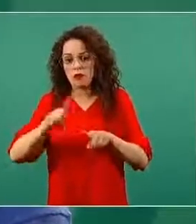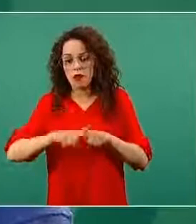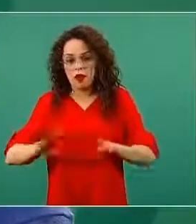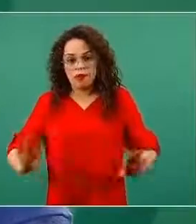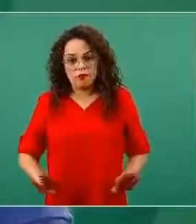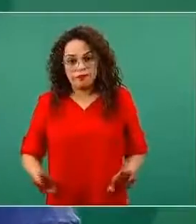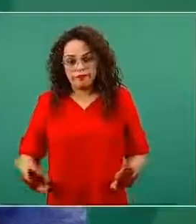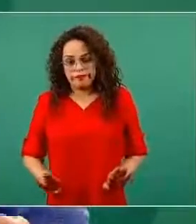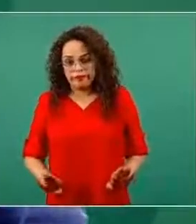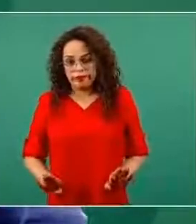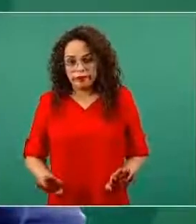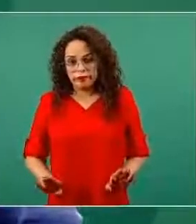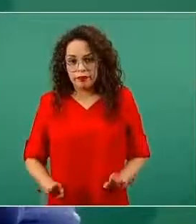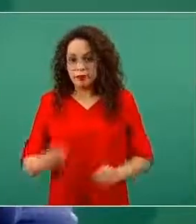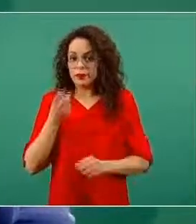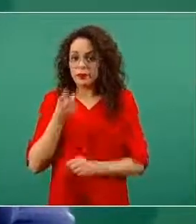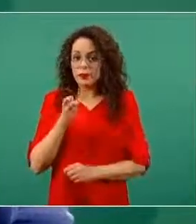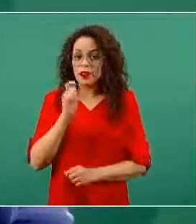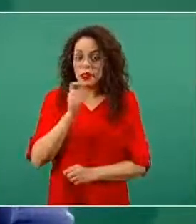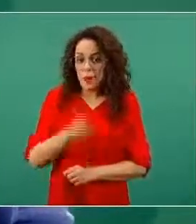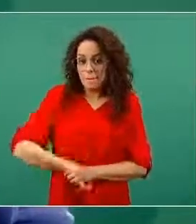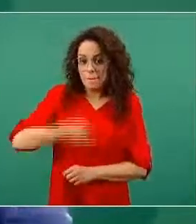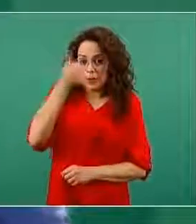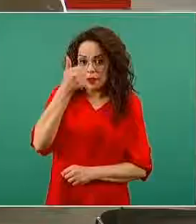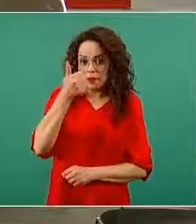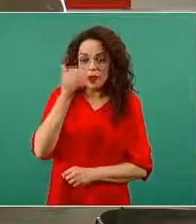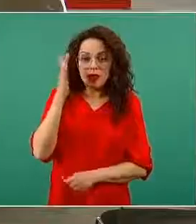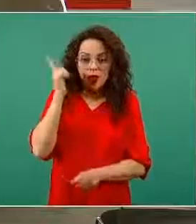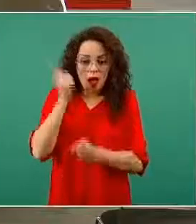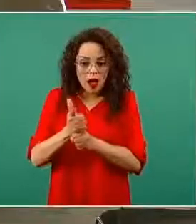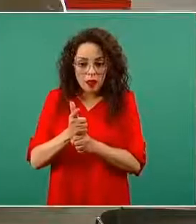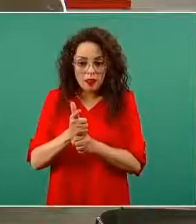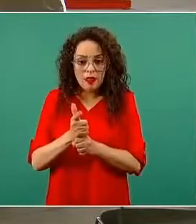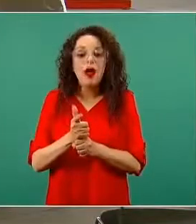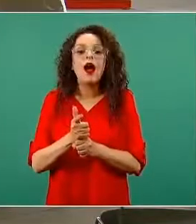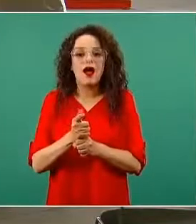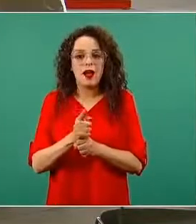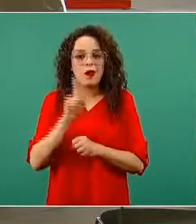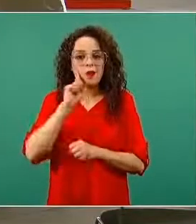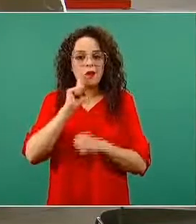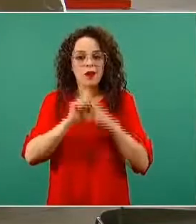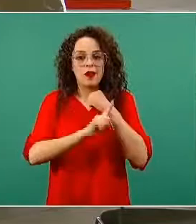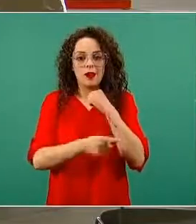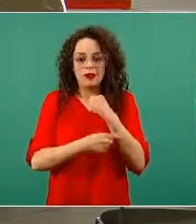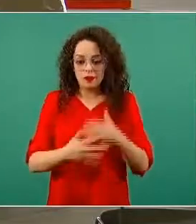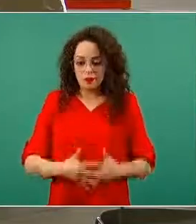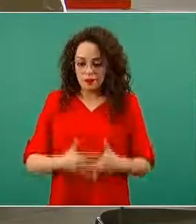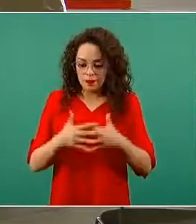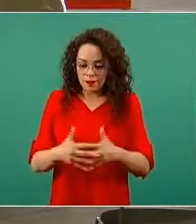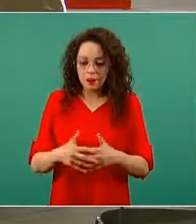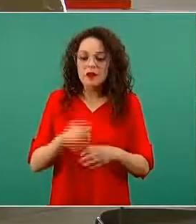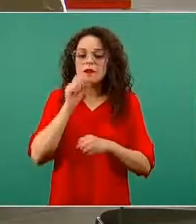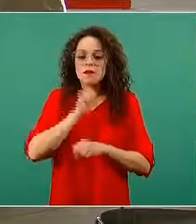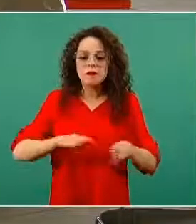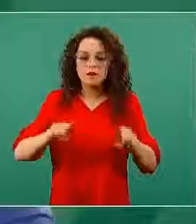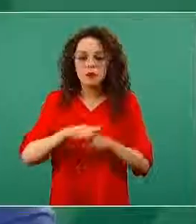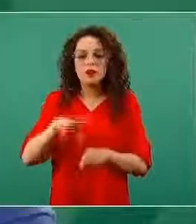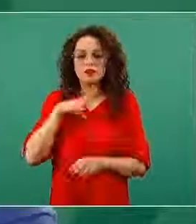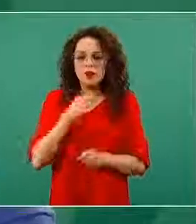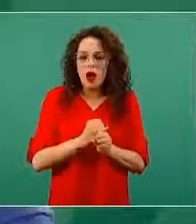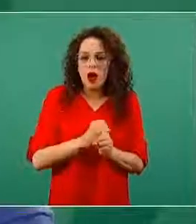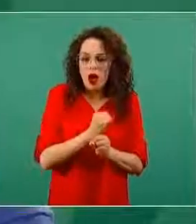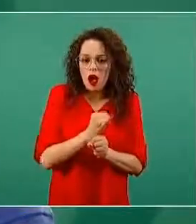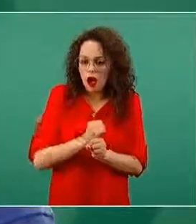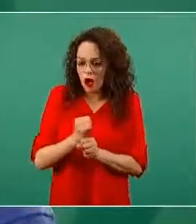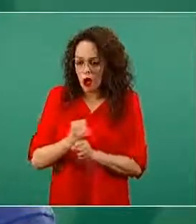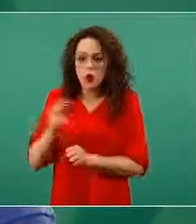como se tiene este primer avance en mujeres embarazadas, también hay investigación y seguramente ustedes conocerán